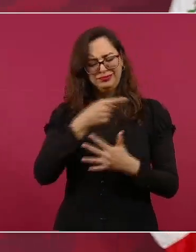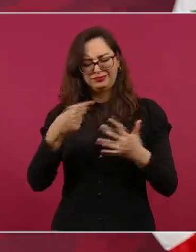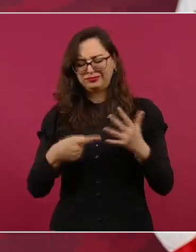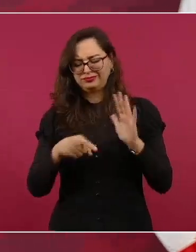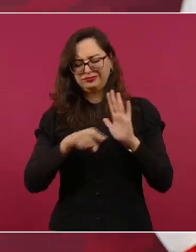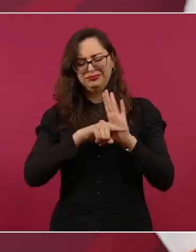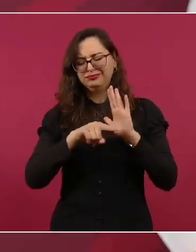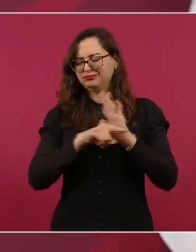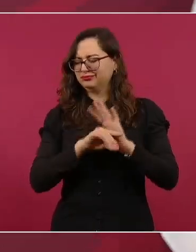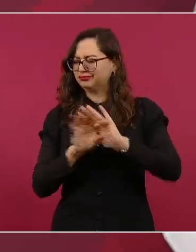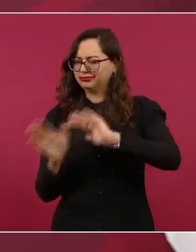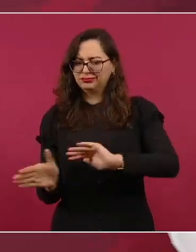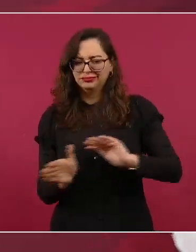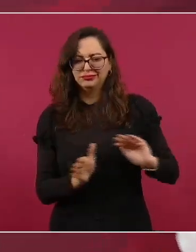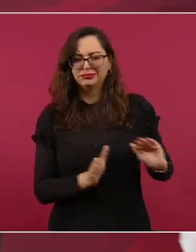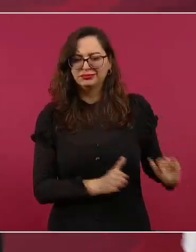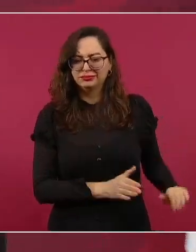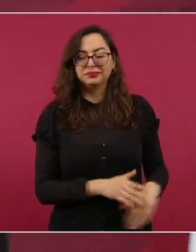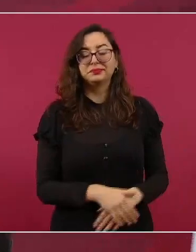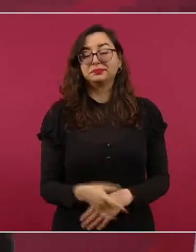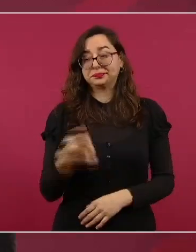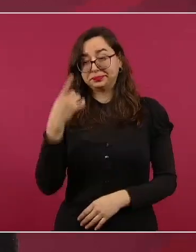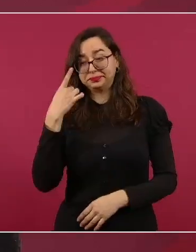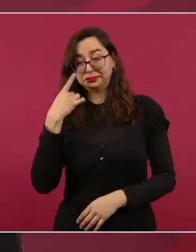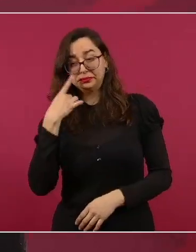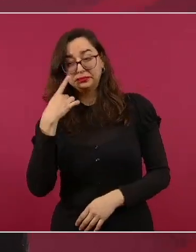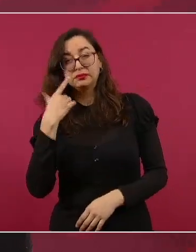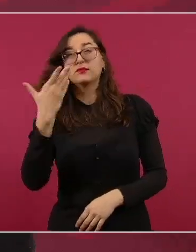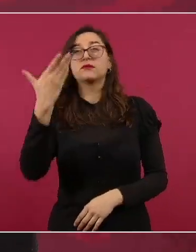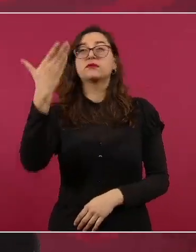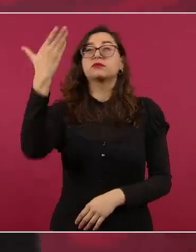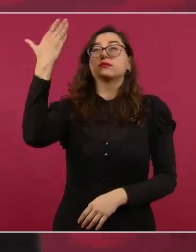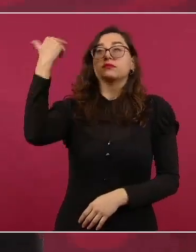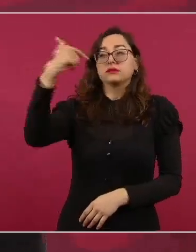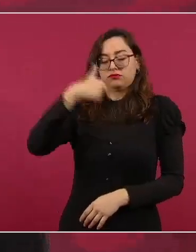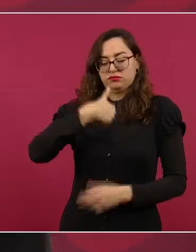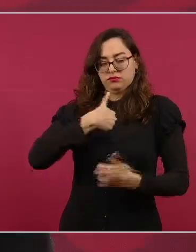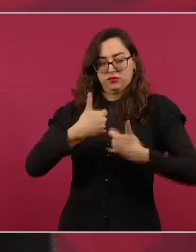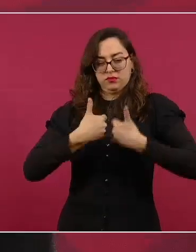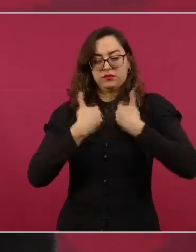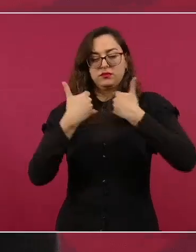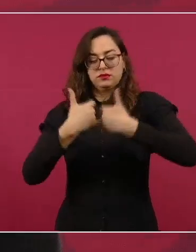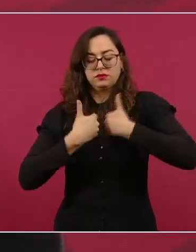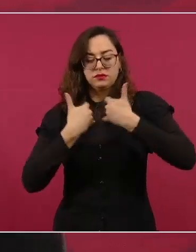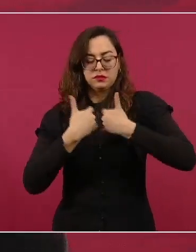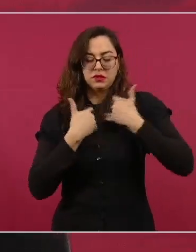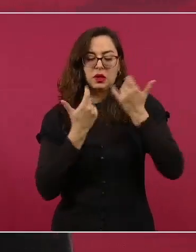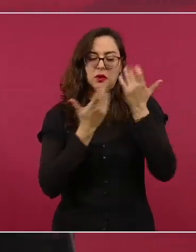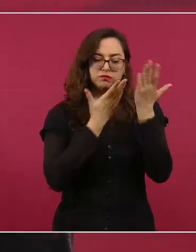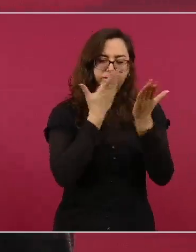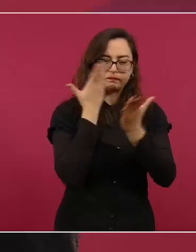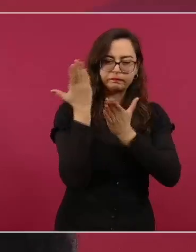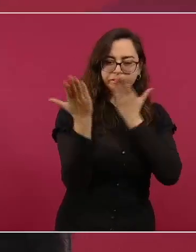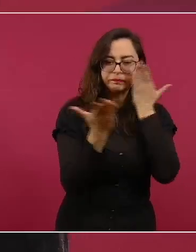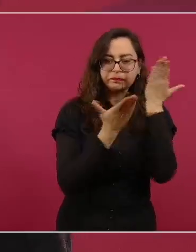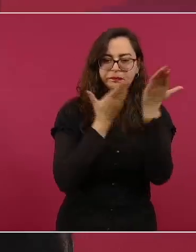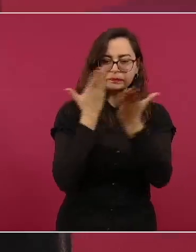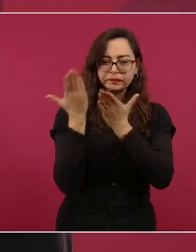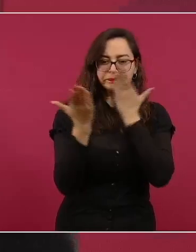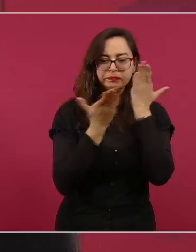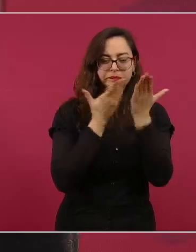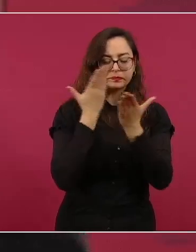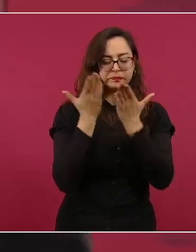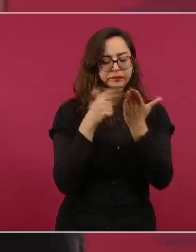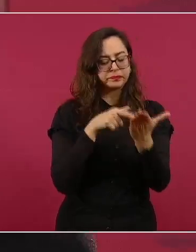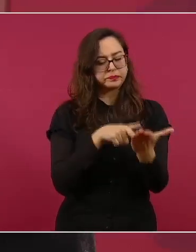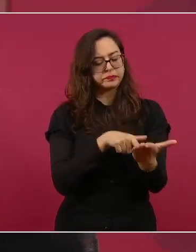estudiamos, cuando éramos jóvenes, nos tocó un momento